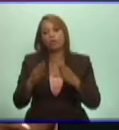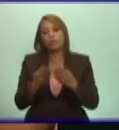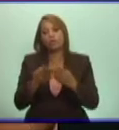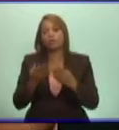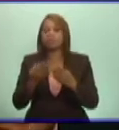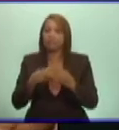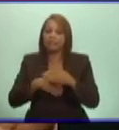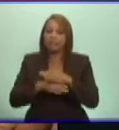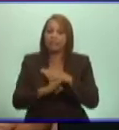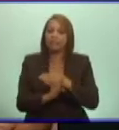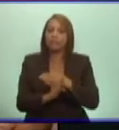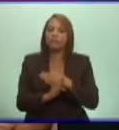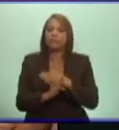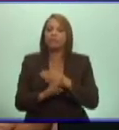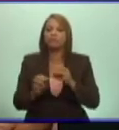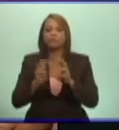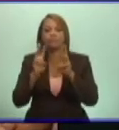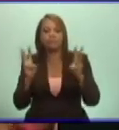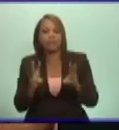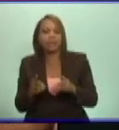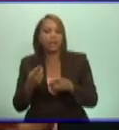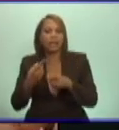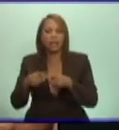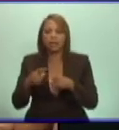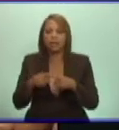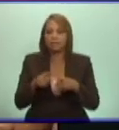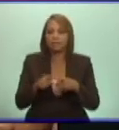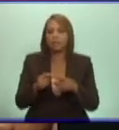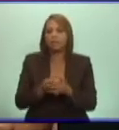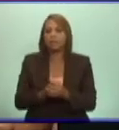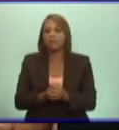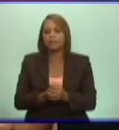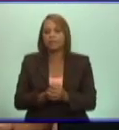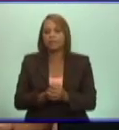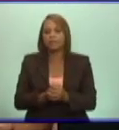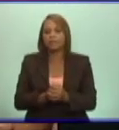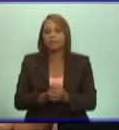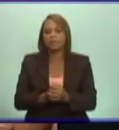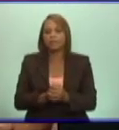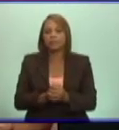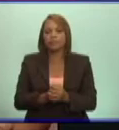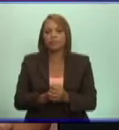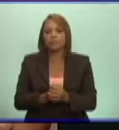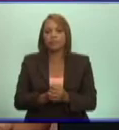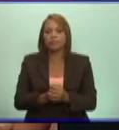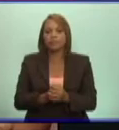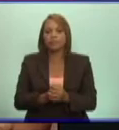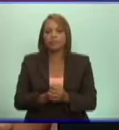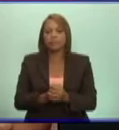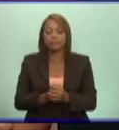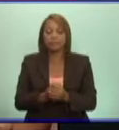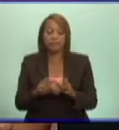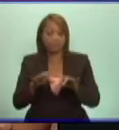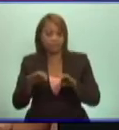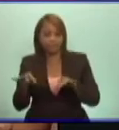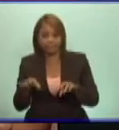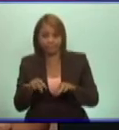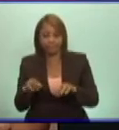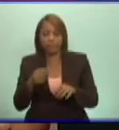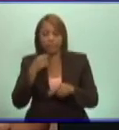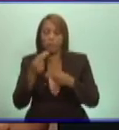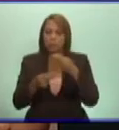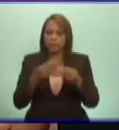acceso a las diferentes fuentes desde que le propician la digitalización de la sociedad, lo han